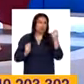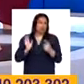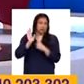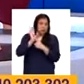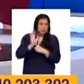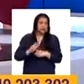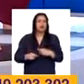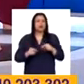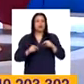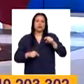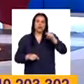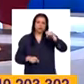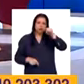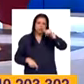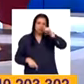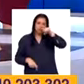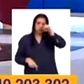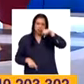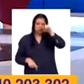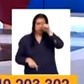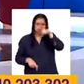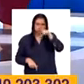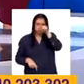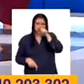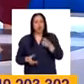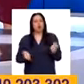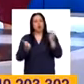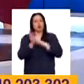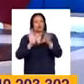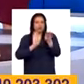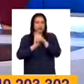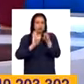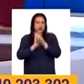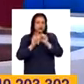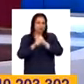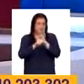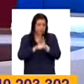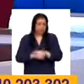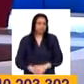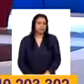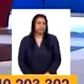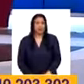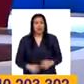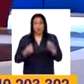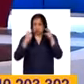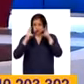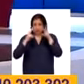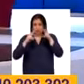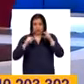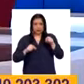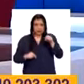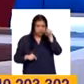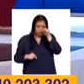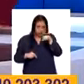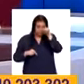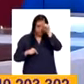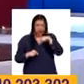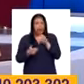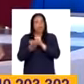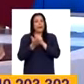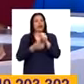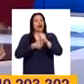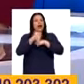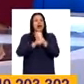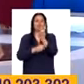comenzaron a incrementarse nuevamente los contagios y tuvimos otro pico. Usted verá 2 picos, uno en el